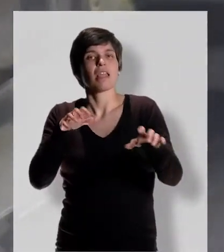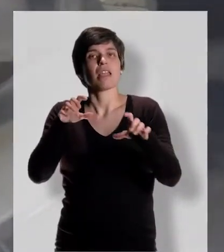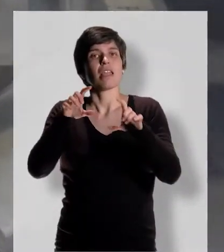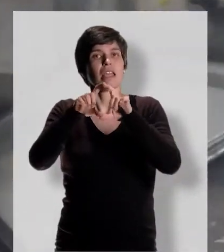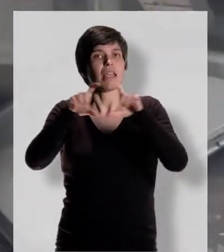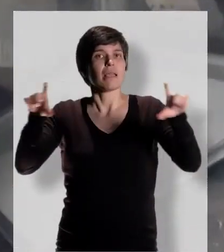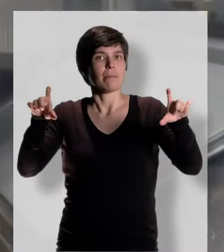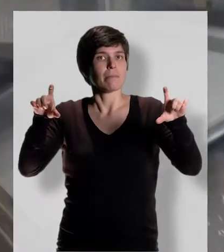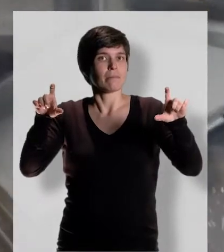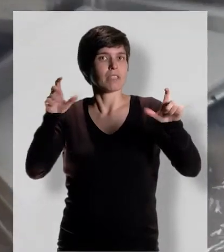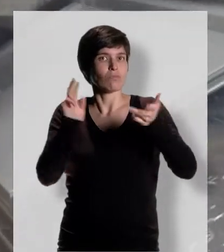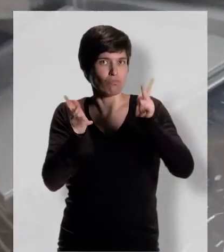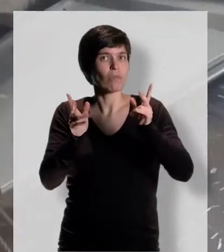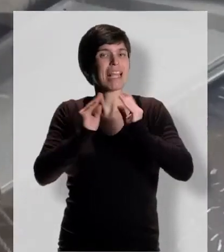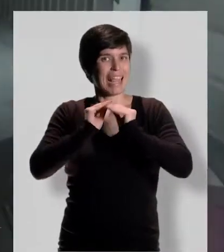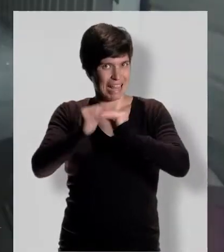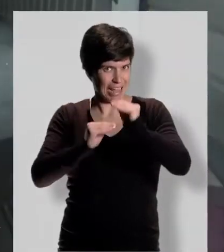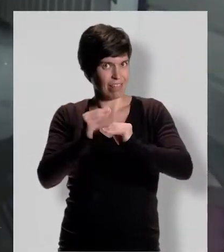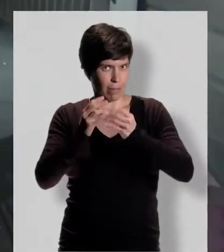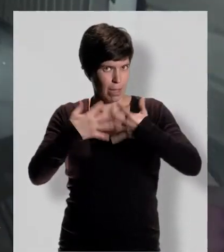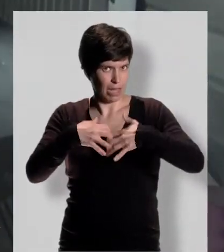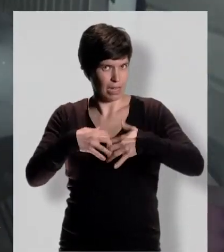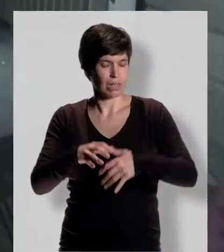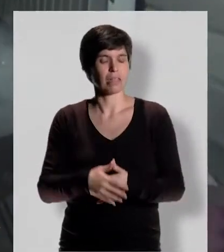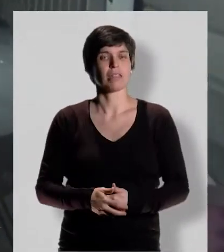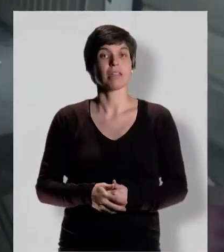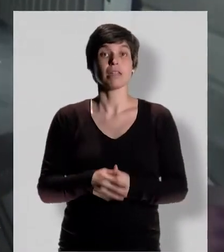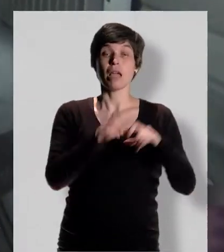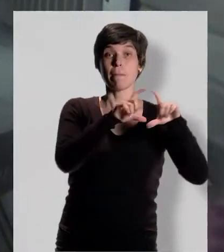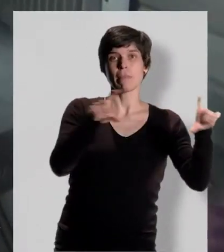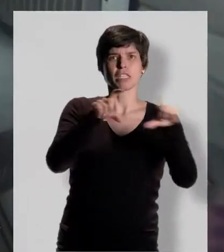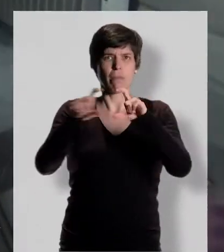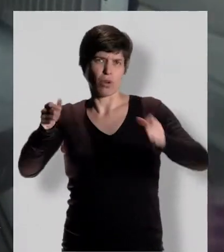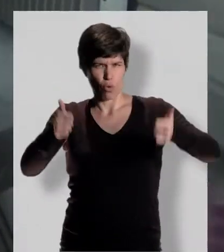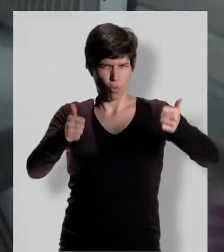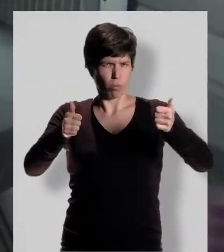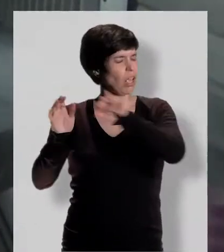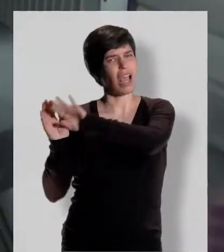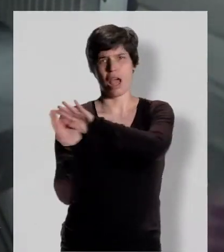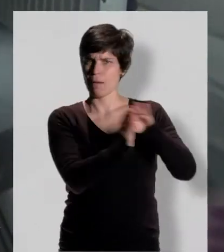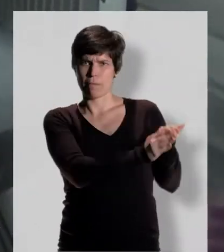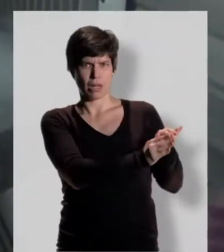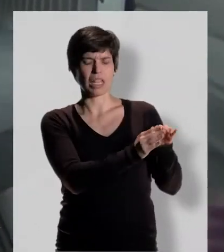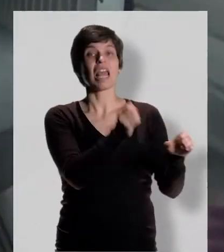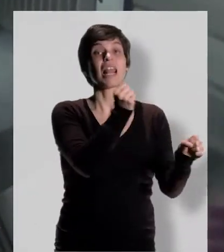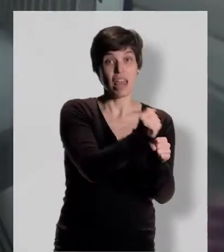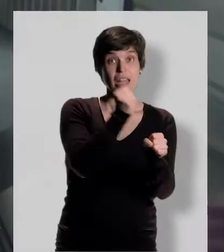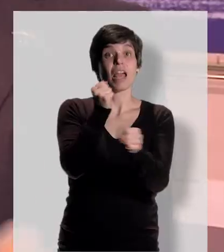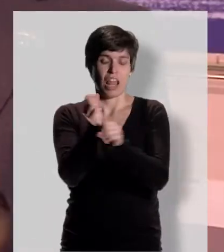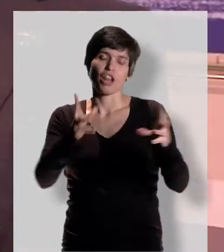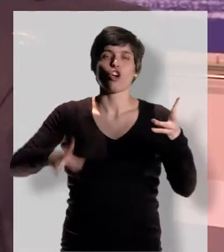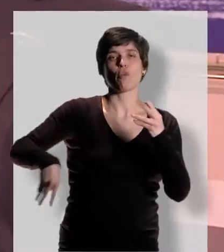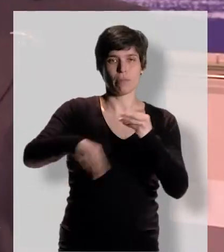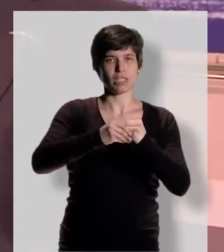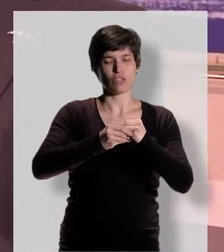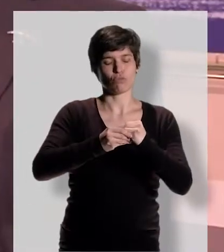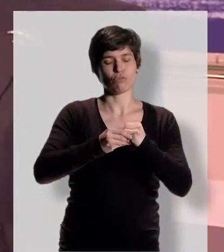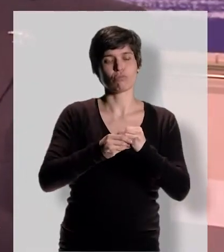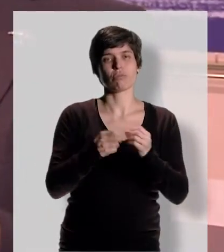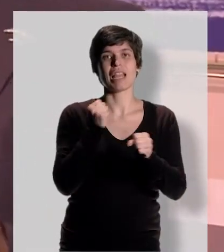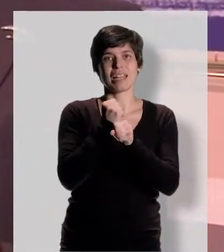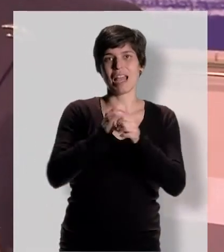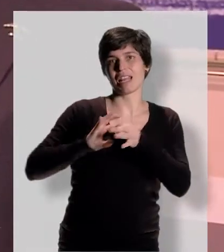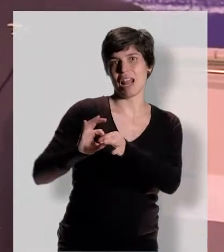arteko konpetentzia alde batera utzita, elkarren lana osatzeko balio dute. Todas nuestras actividades